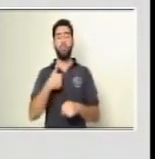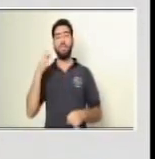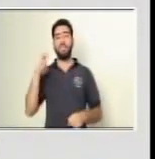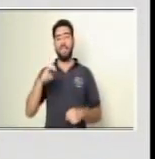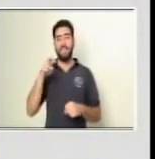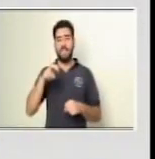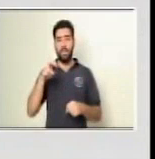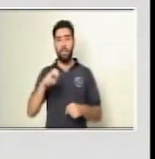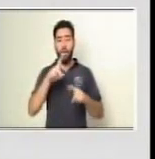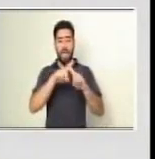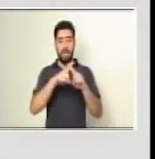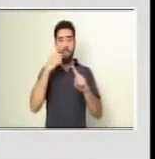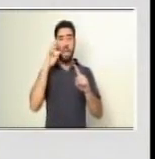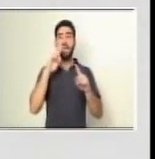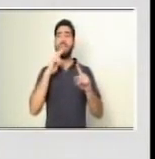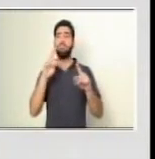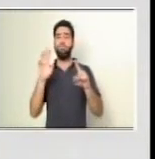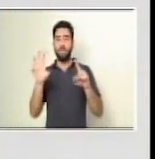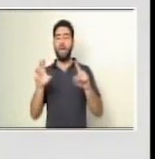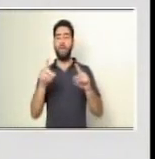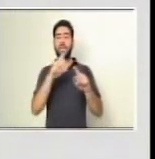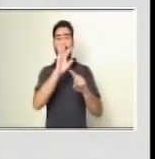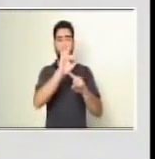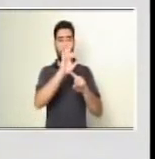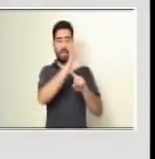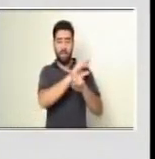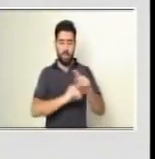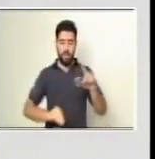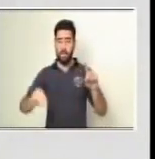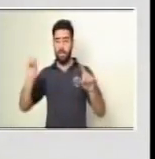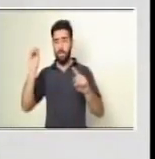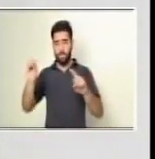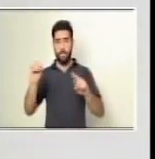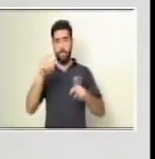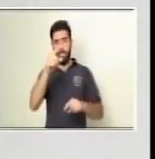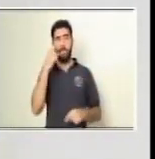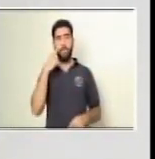despejar, lo pasamos a dividir al otro lado.